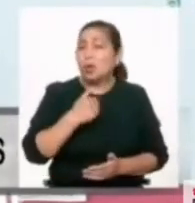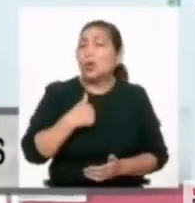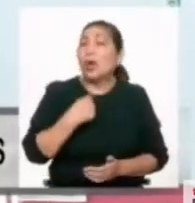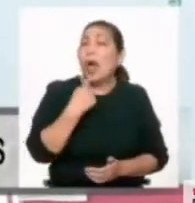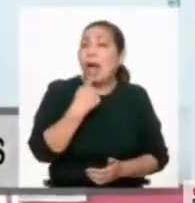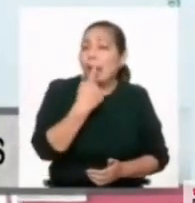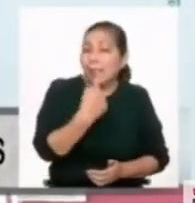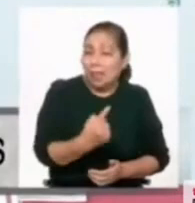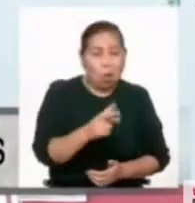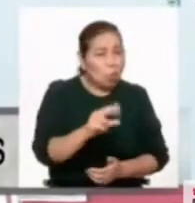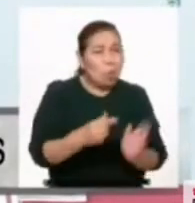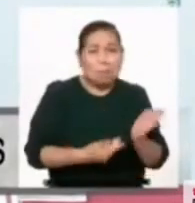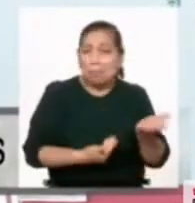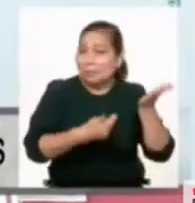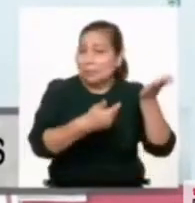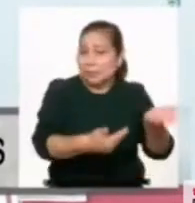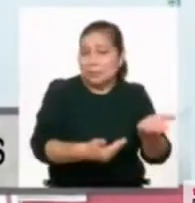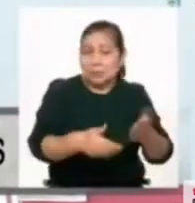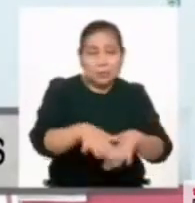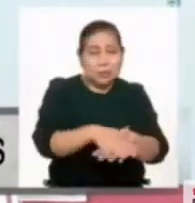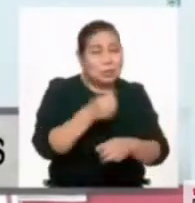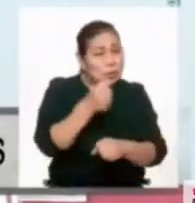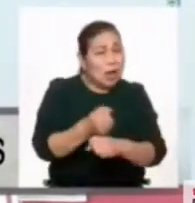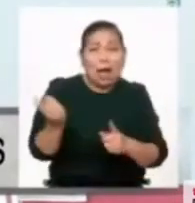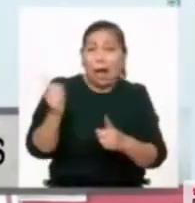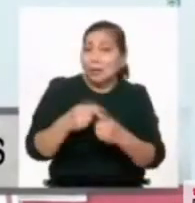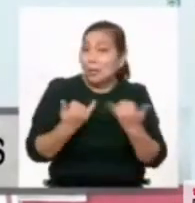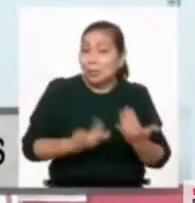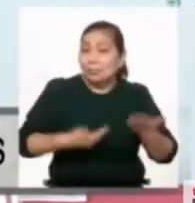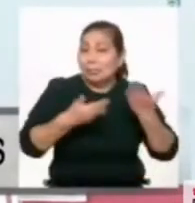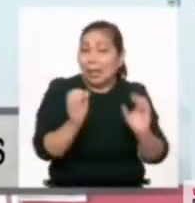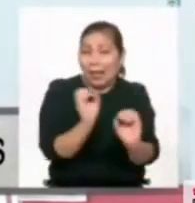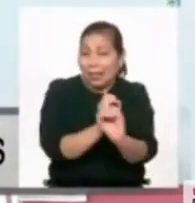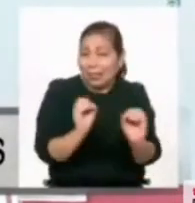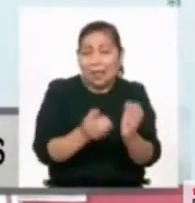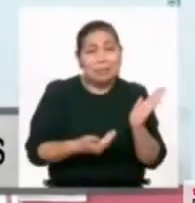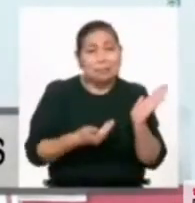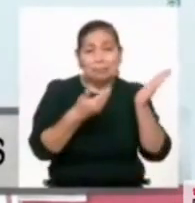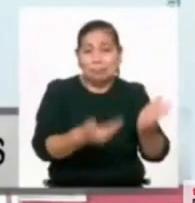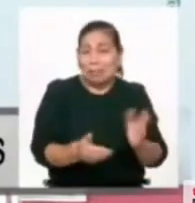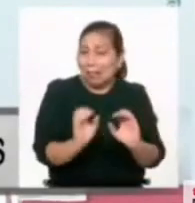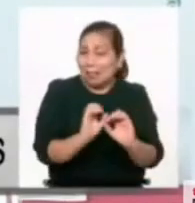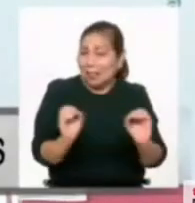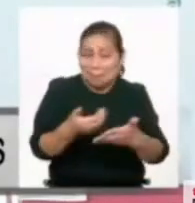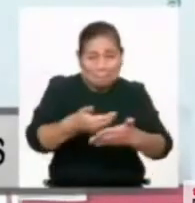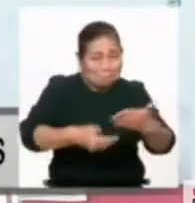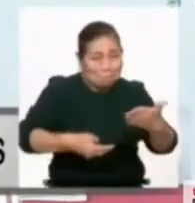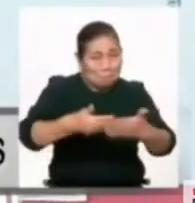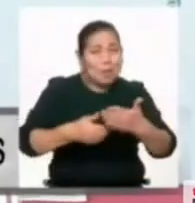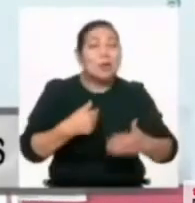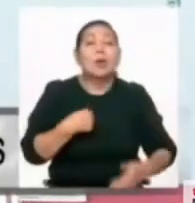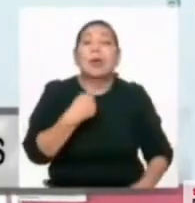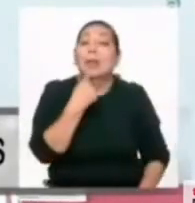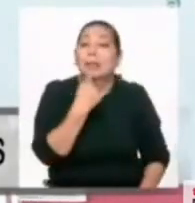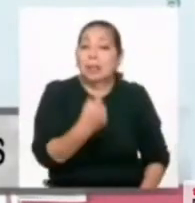dije que no han presentado su plan de lucha. Hasta ahora no lo han presentado. No han presentado su plan de lucha, ¿no? Yo